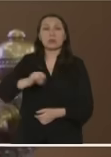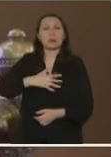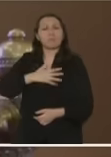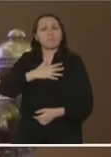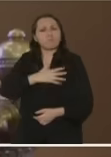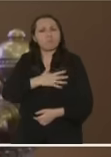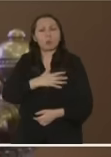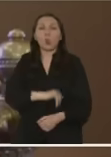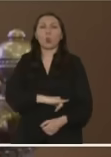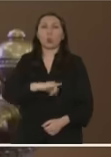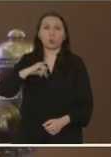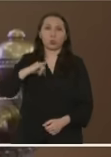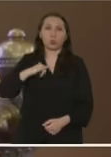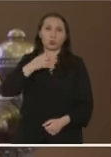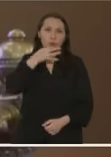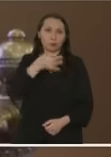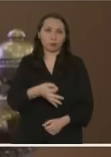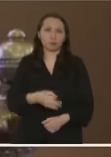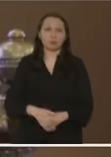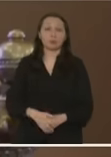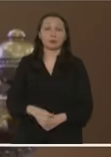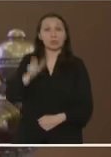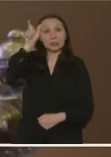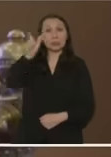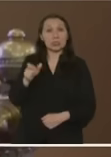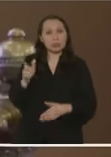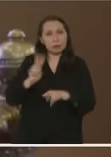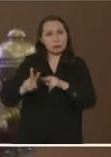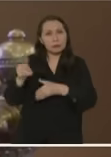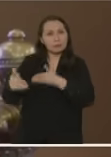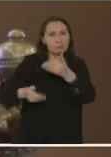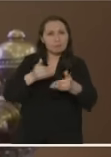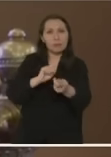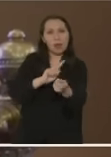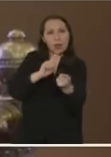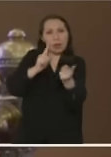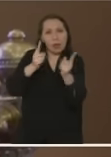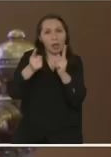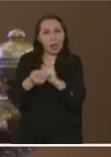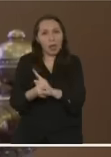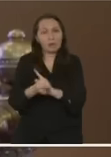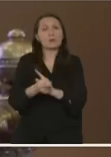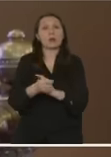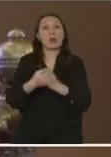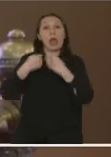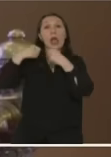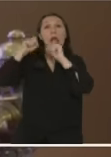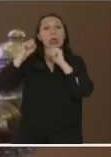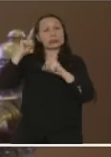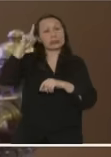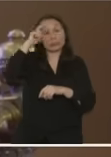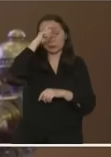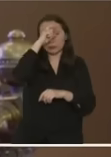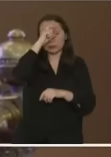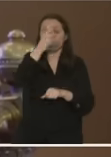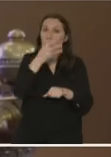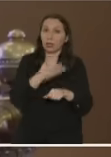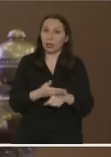sintió profundamente orgulloso. Fue uno de los forjadores de la transición con sus éxitos,